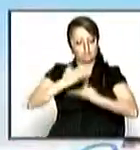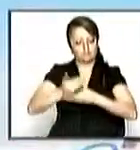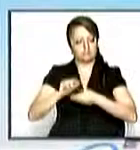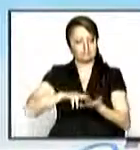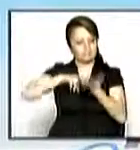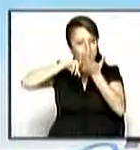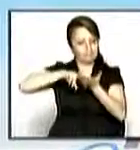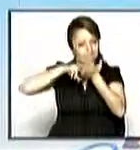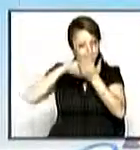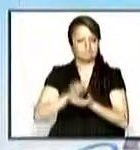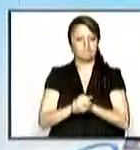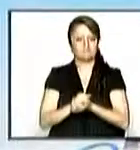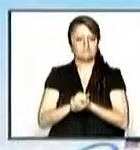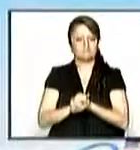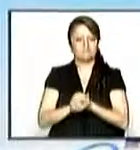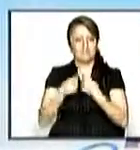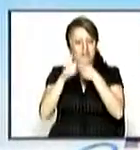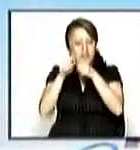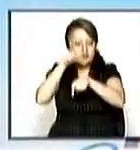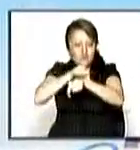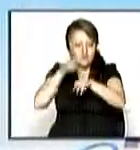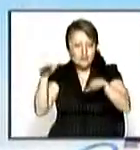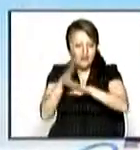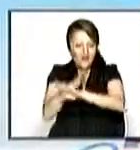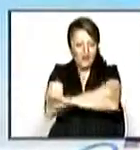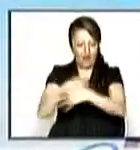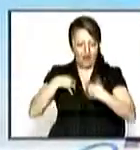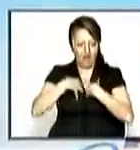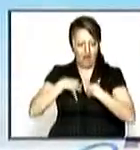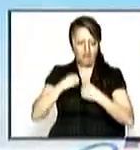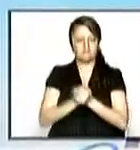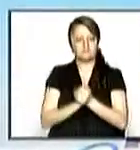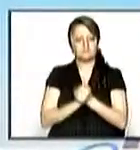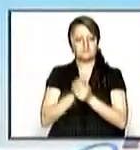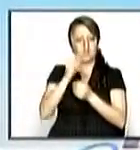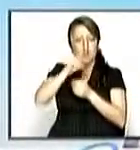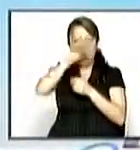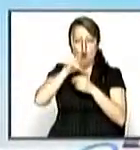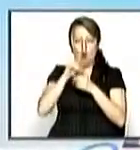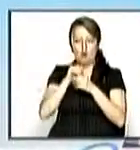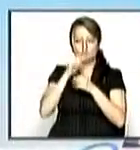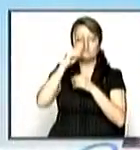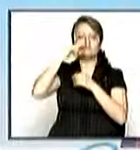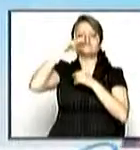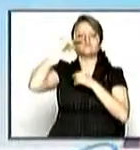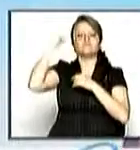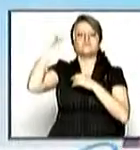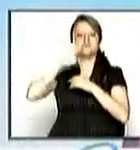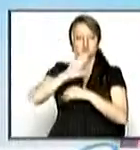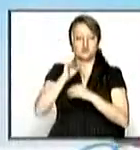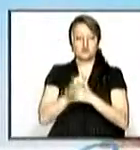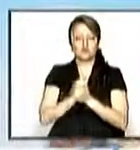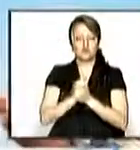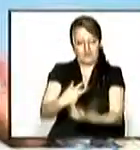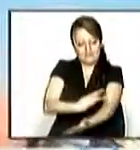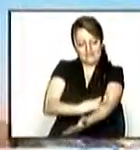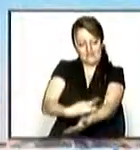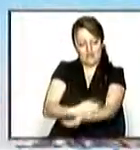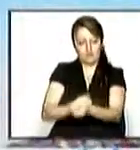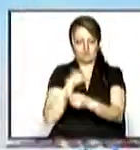terapéuticos, apiterapia, láser, ozonoterapia, plasma rico en plaquetas, quiropraxia, en